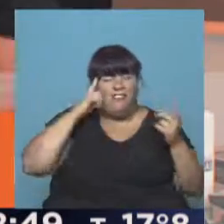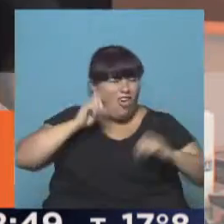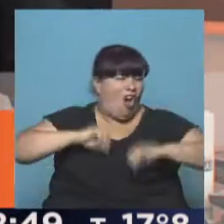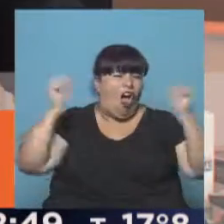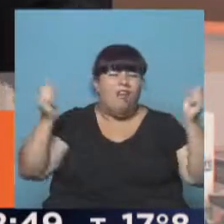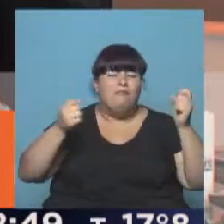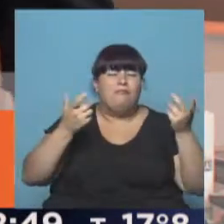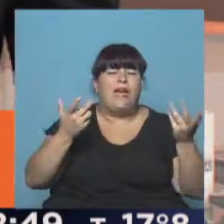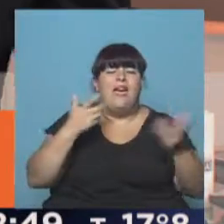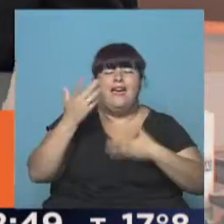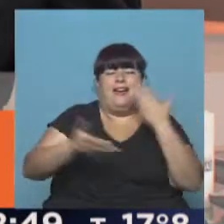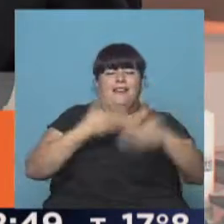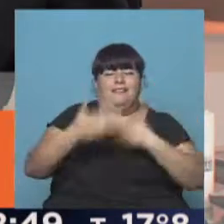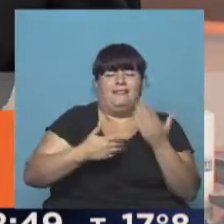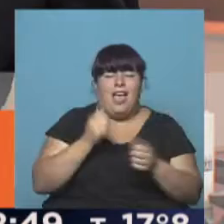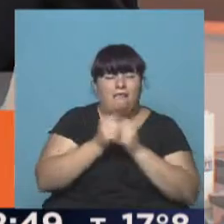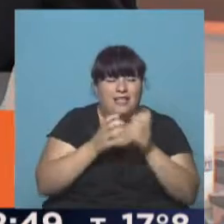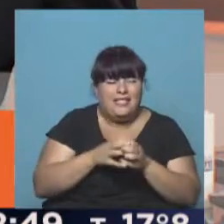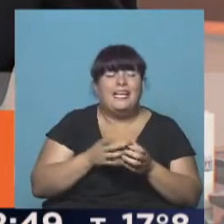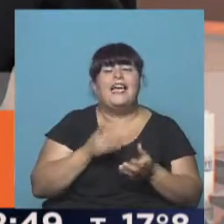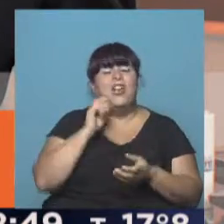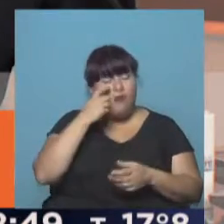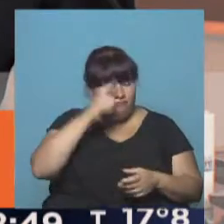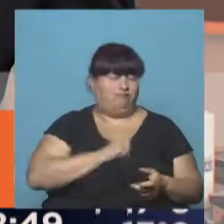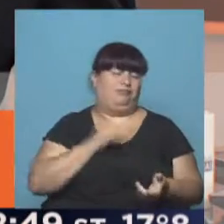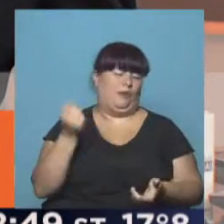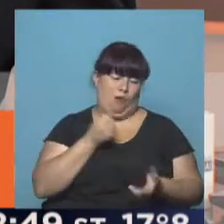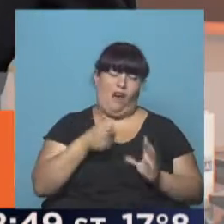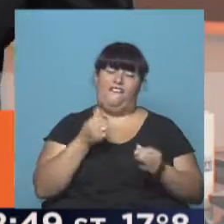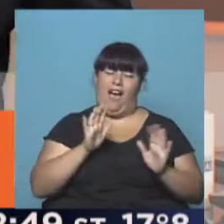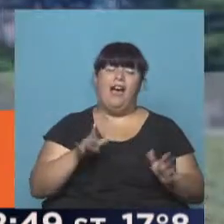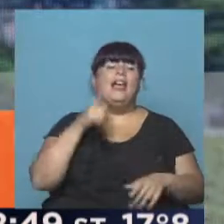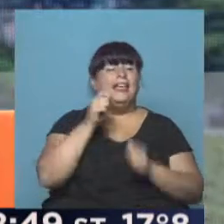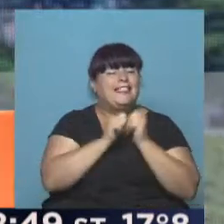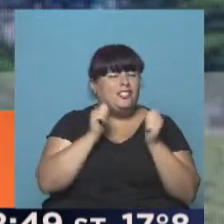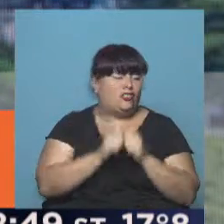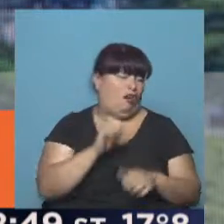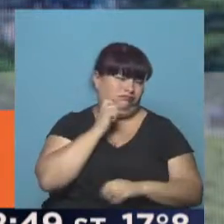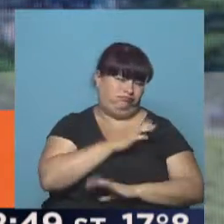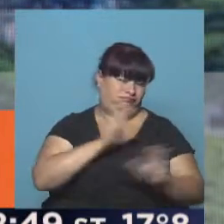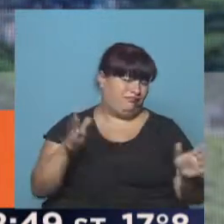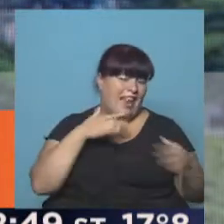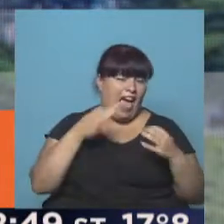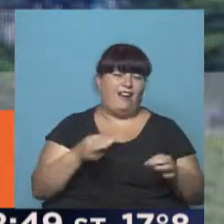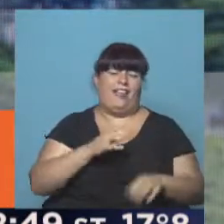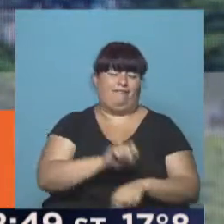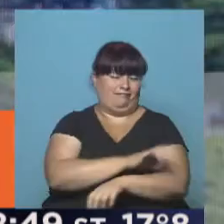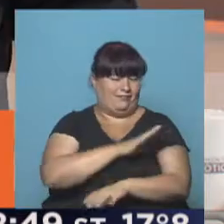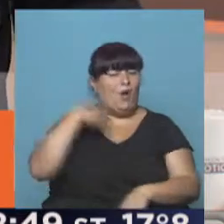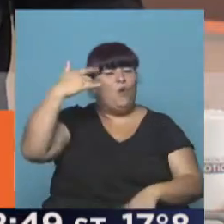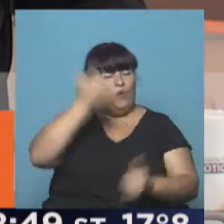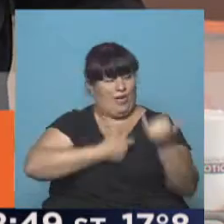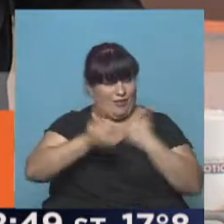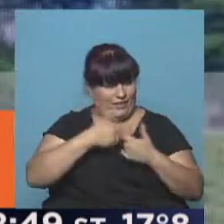pasa a tener el valor de animarse historias increíbles que estudios son convencidos